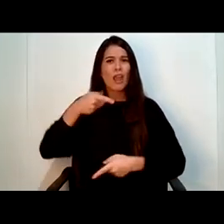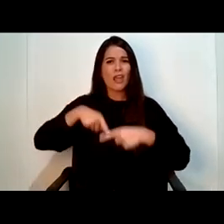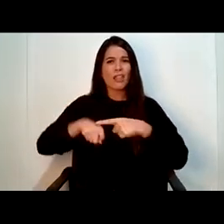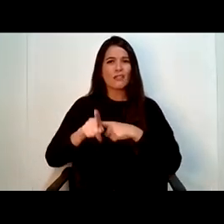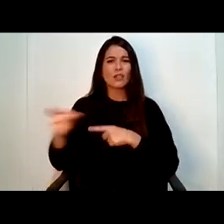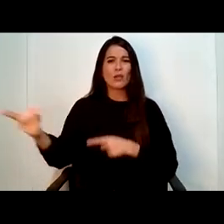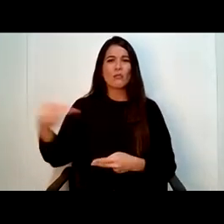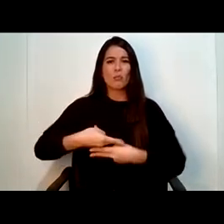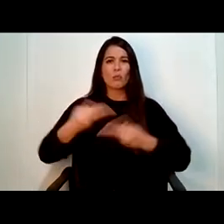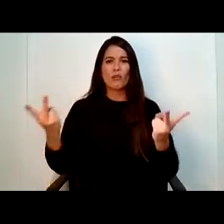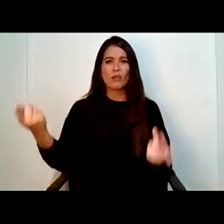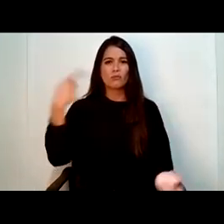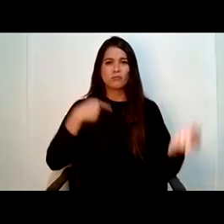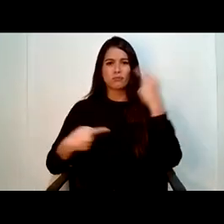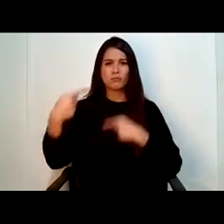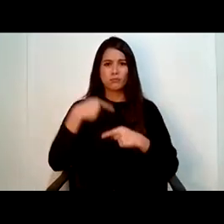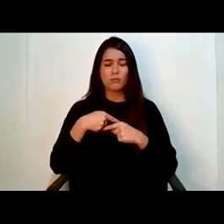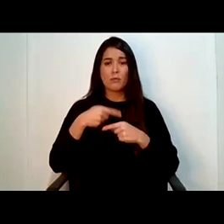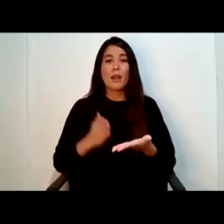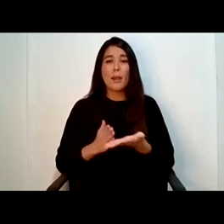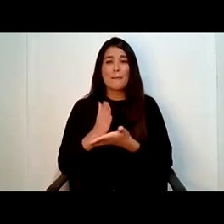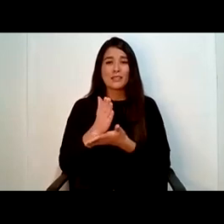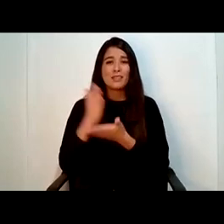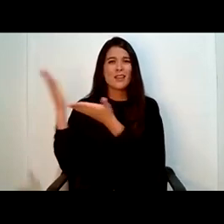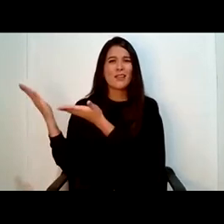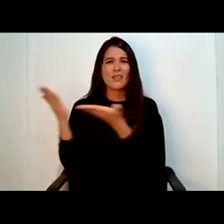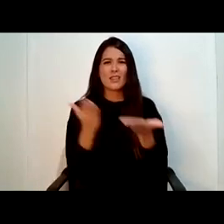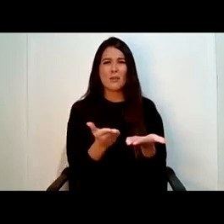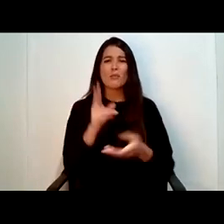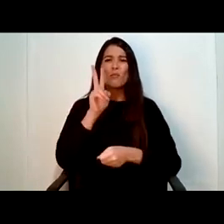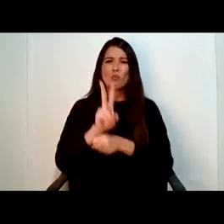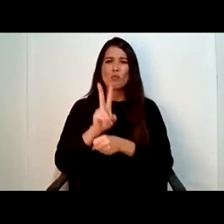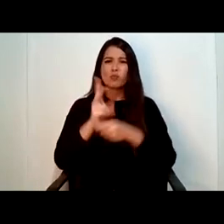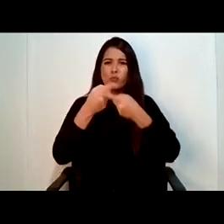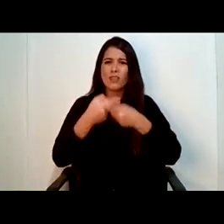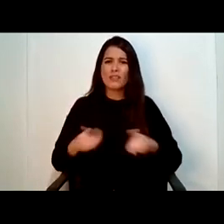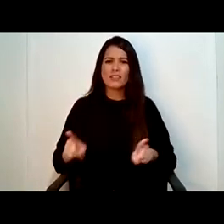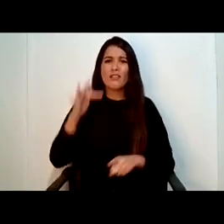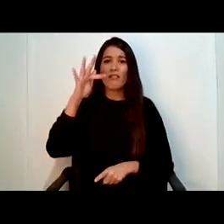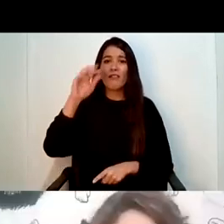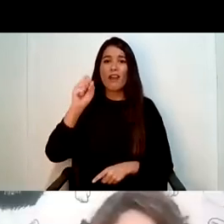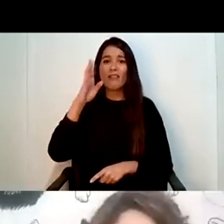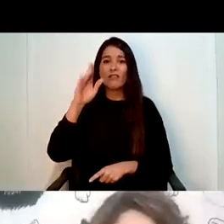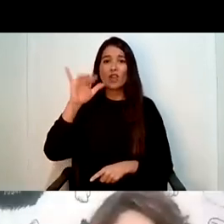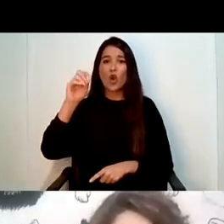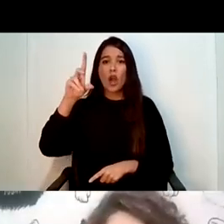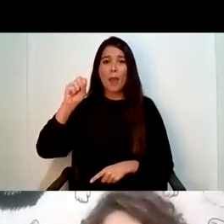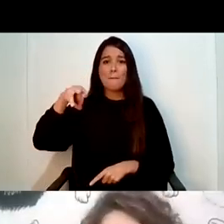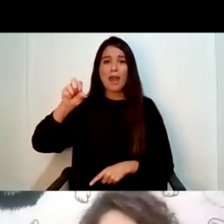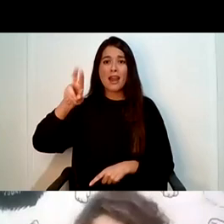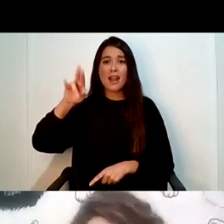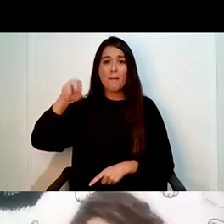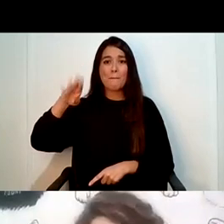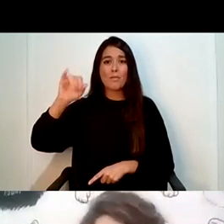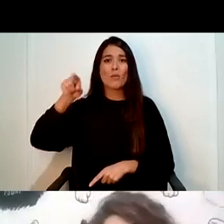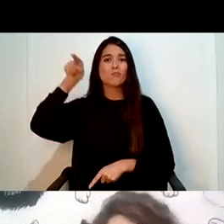audiencia. Para comenzar, invitamos a la educadora diferencial Fabiola Marambio Muñoz, coordinadora de prácticas